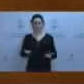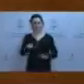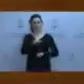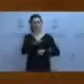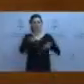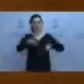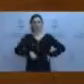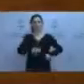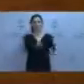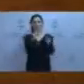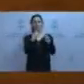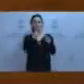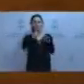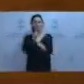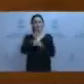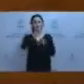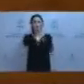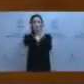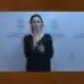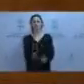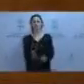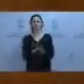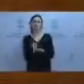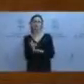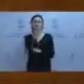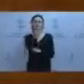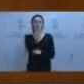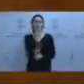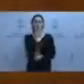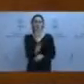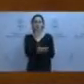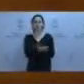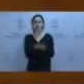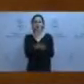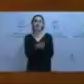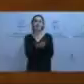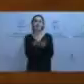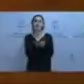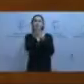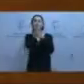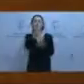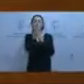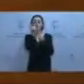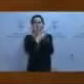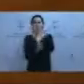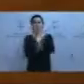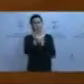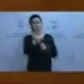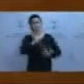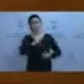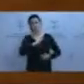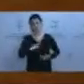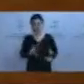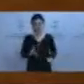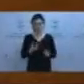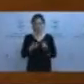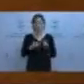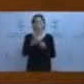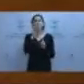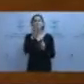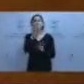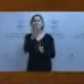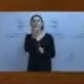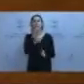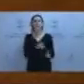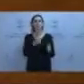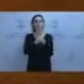algo más de información sobre las partidas presupuestarias a las que se refiere dicho mini informe económico. Por cierto, el secretario de